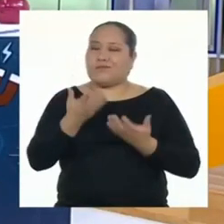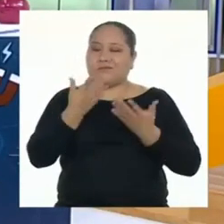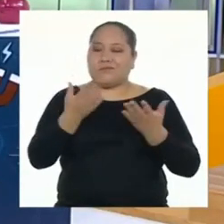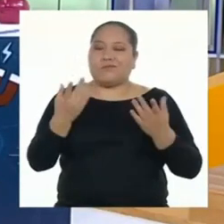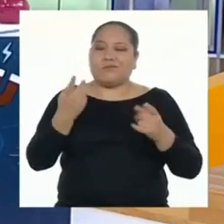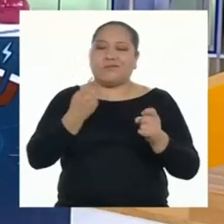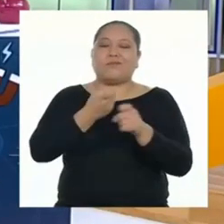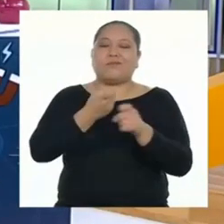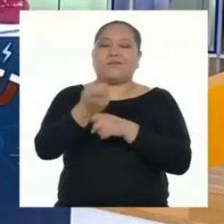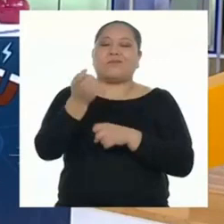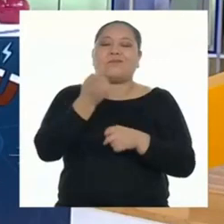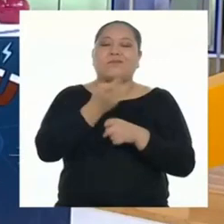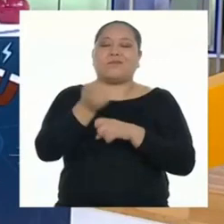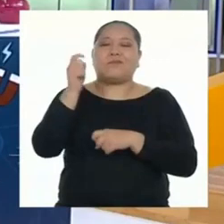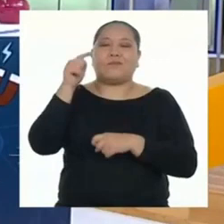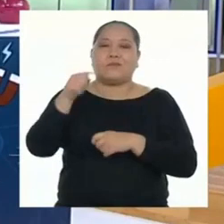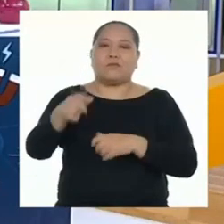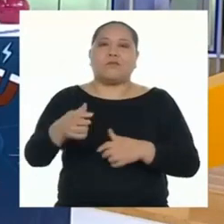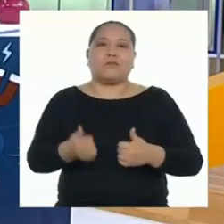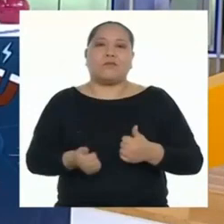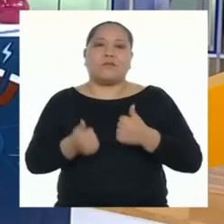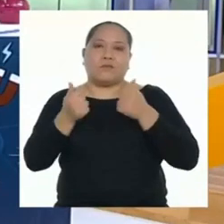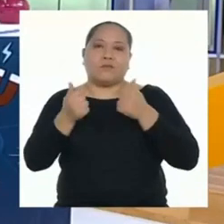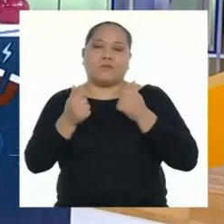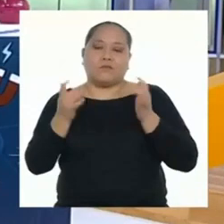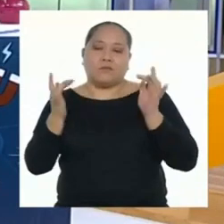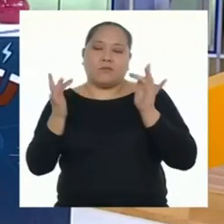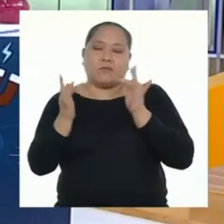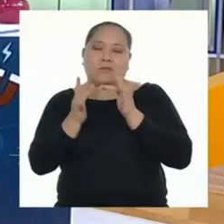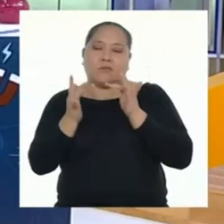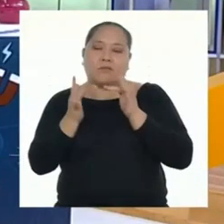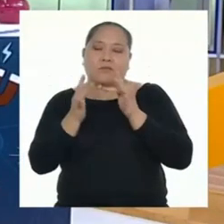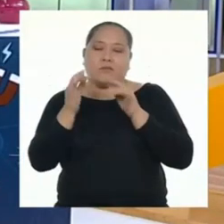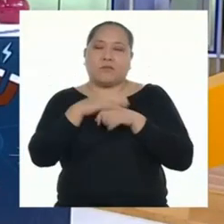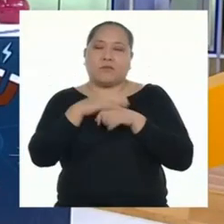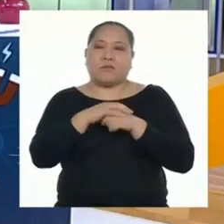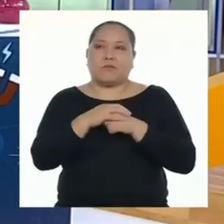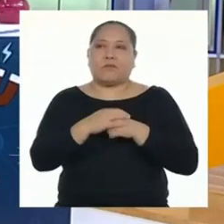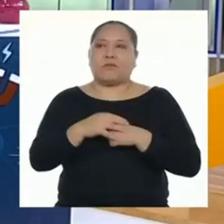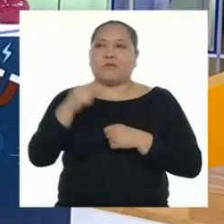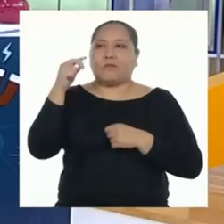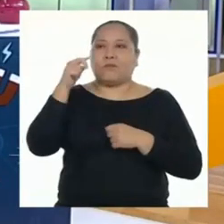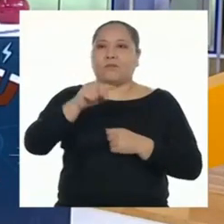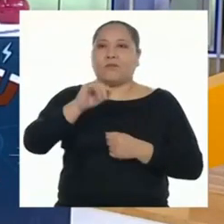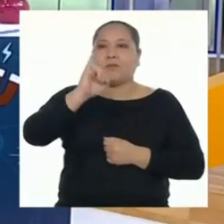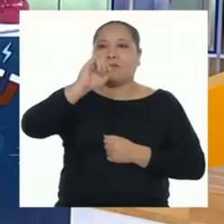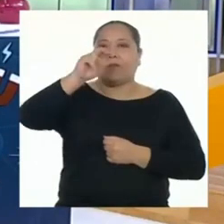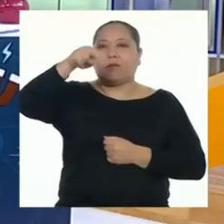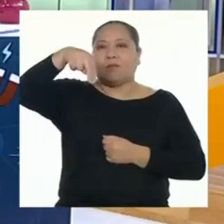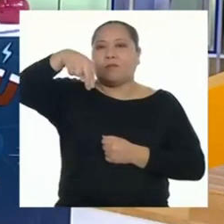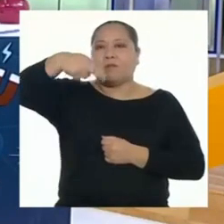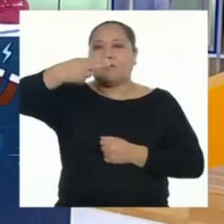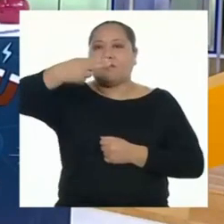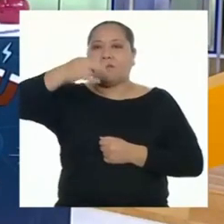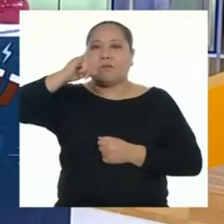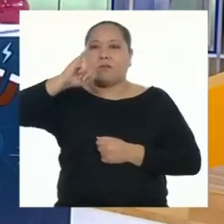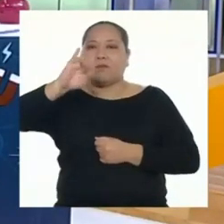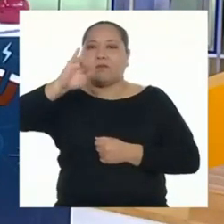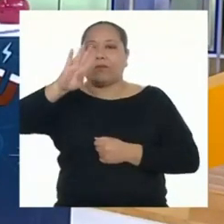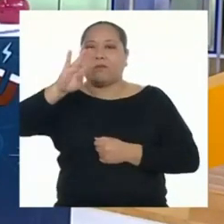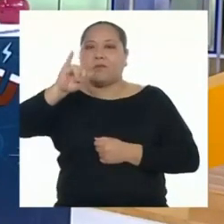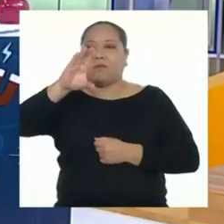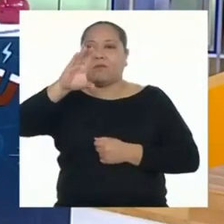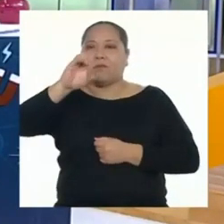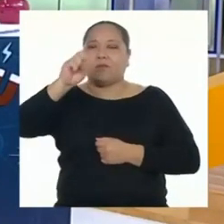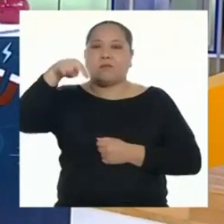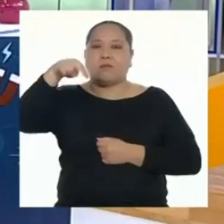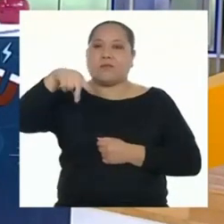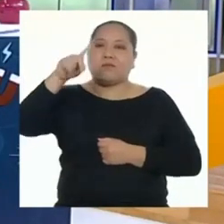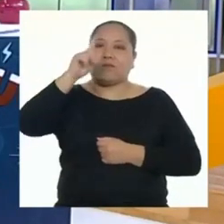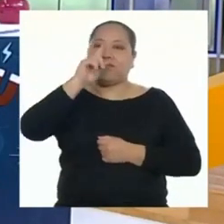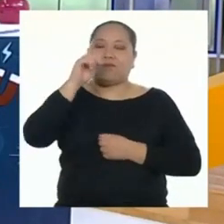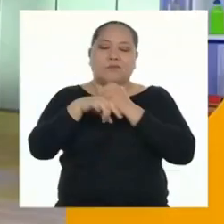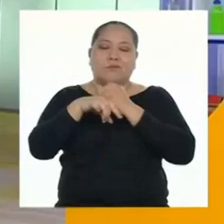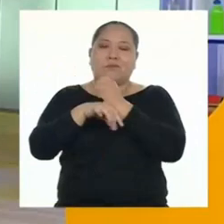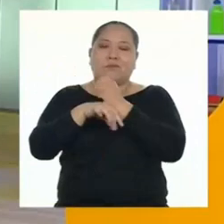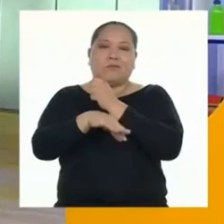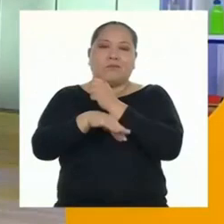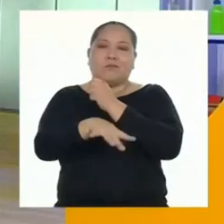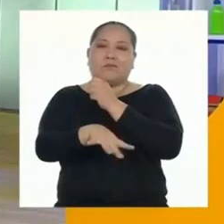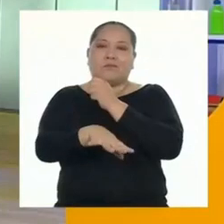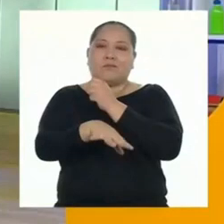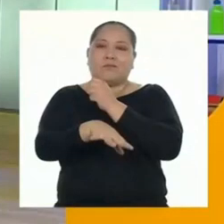perjudiciales sobre un ser vivo al entrar en contacto con él. Y la inhibición se refiere a retrasar el crecimiento de las